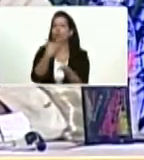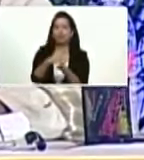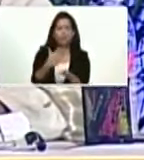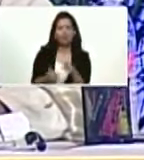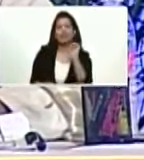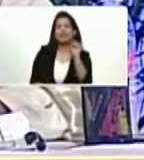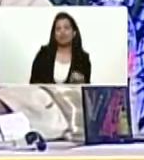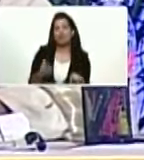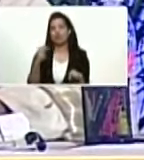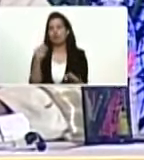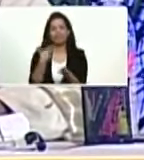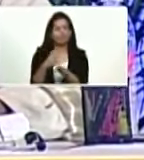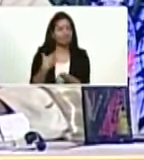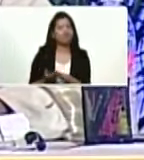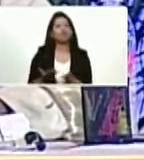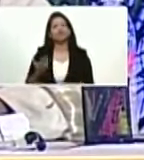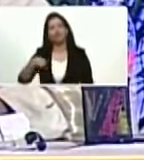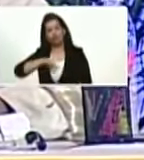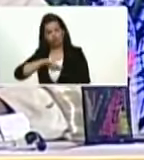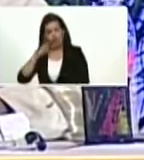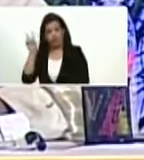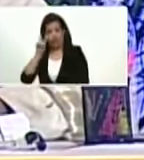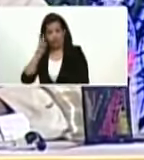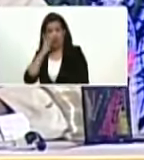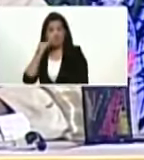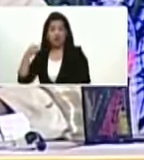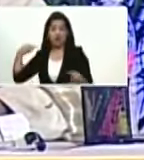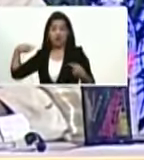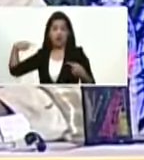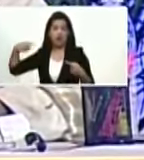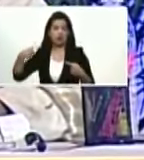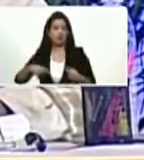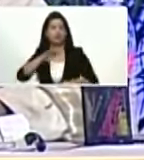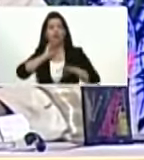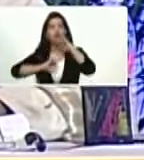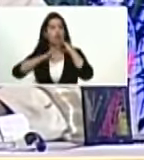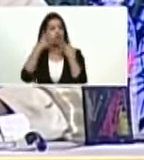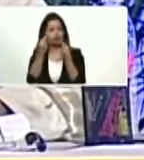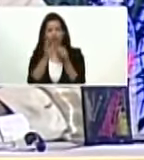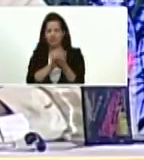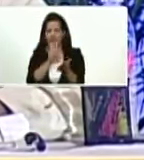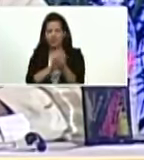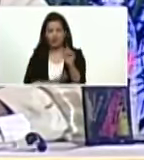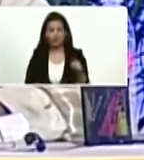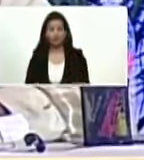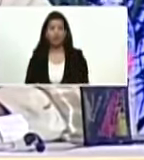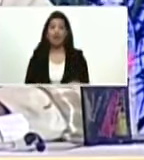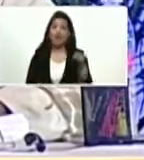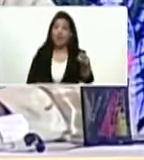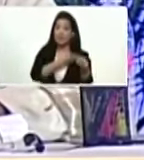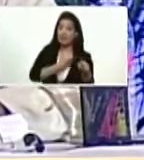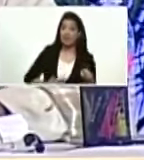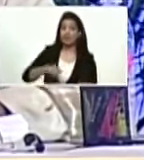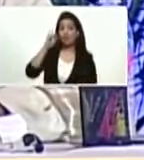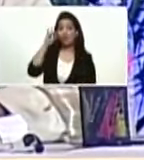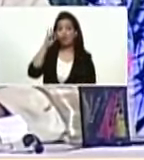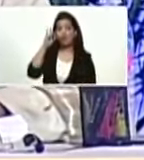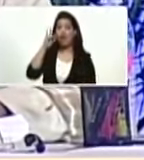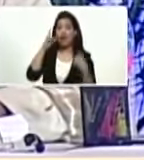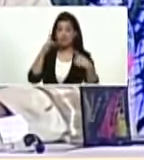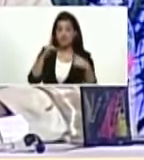por todas las vicisitudes. Evo, hasta el día de ayer, llevaba de 8-8.